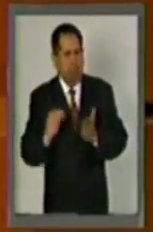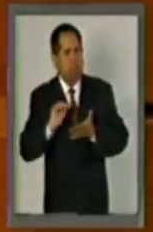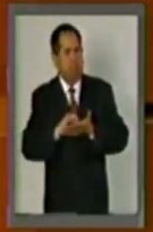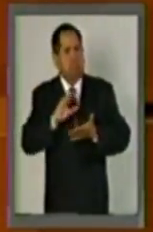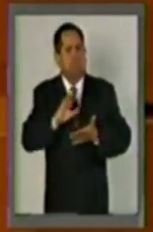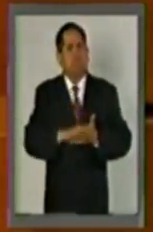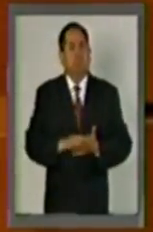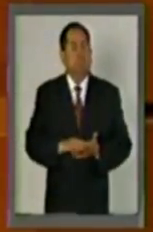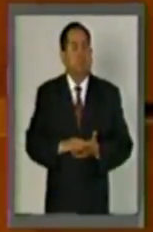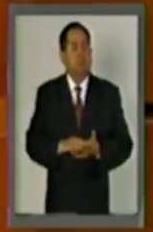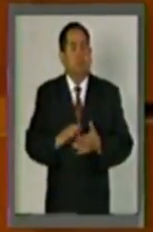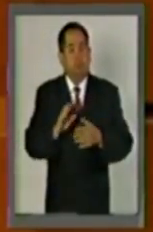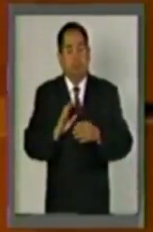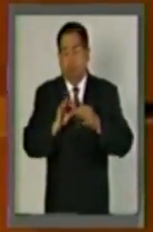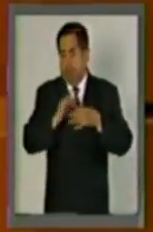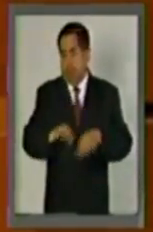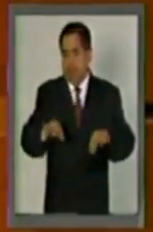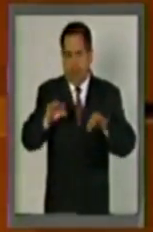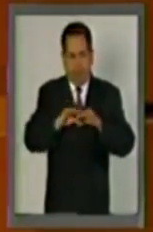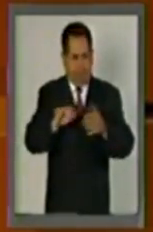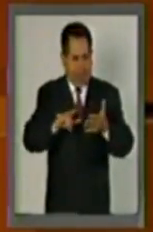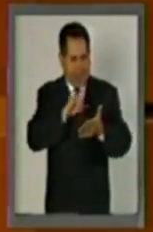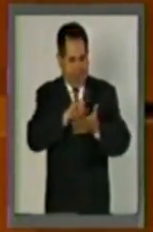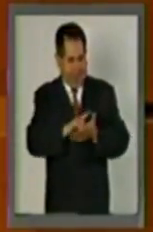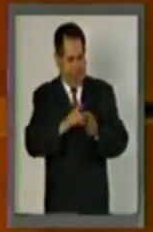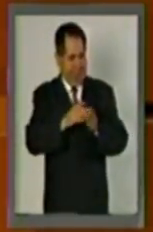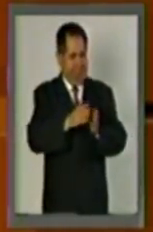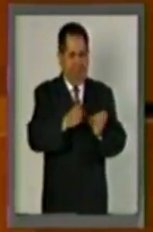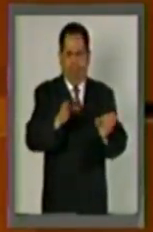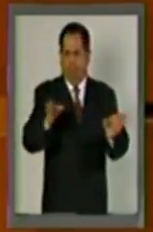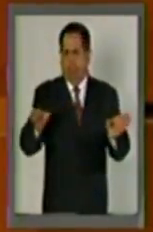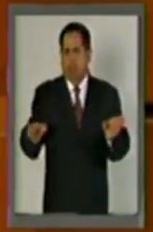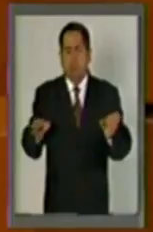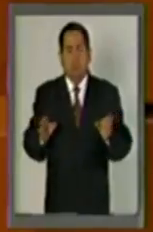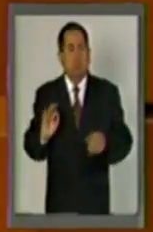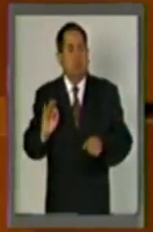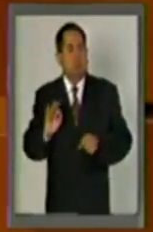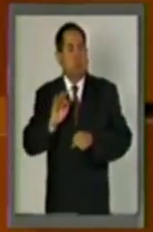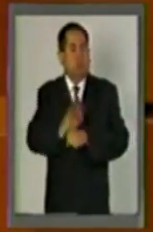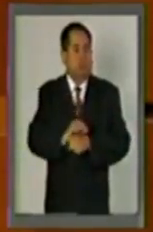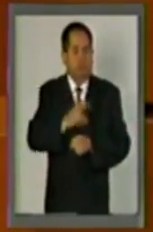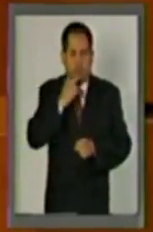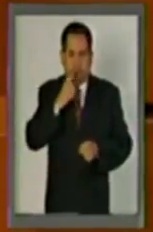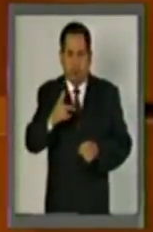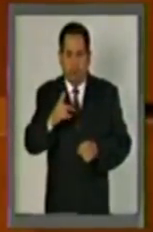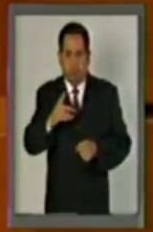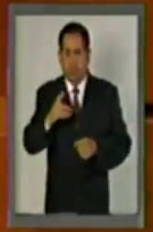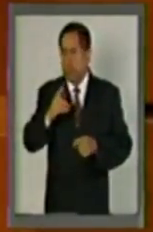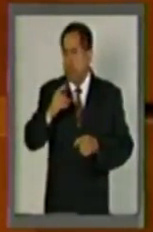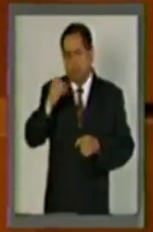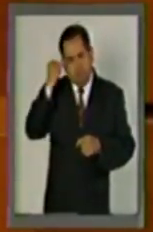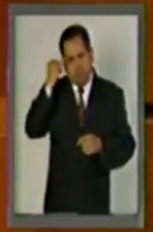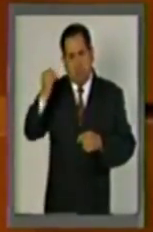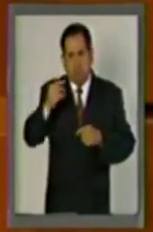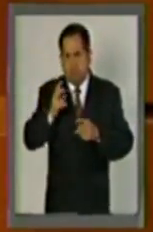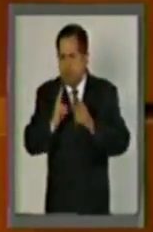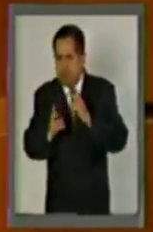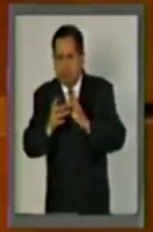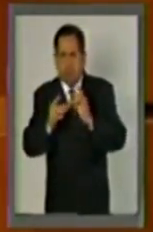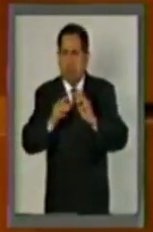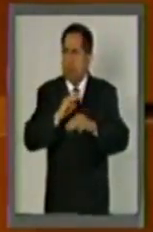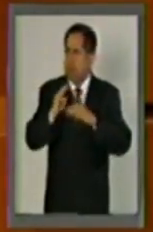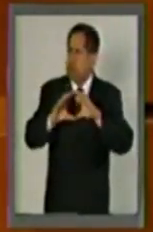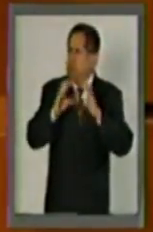Y cuanto más universales sea, mayor será la voluntad de hablar con todo el